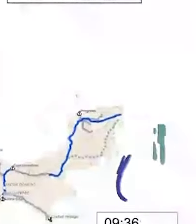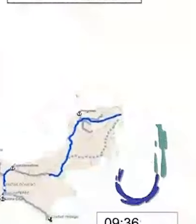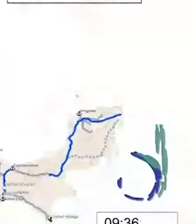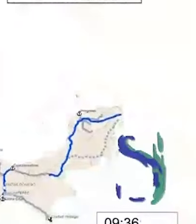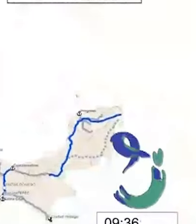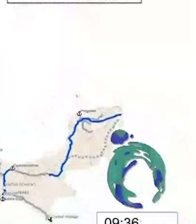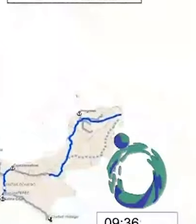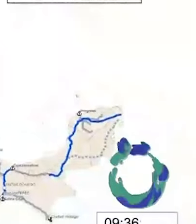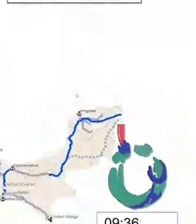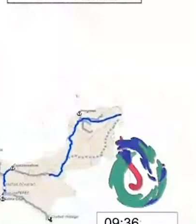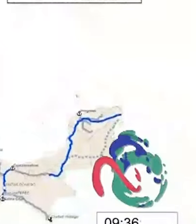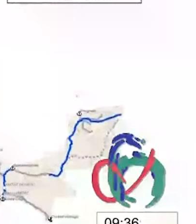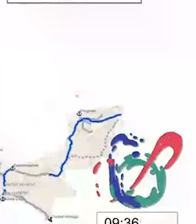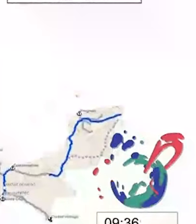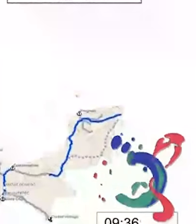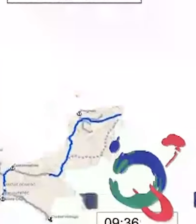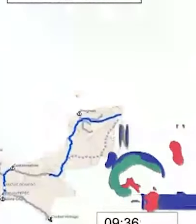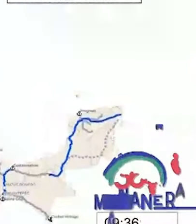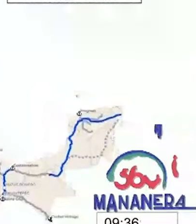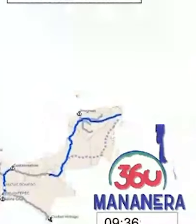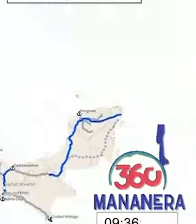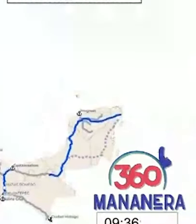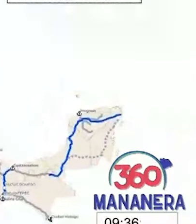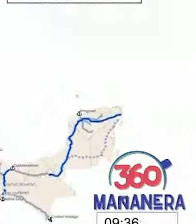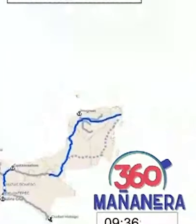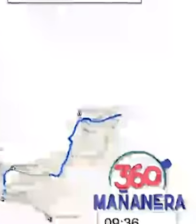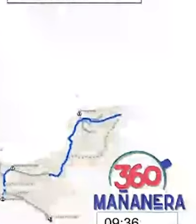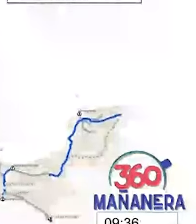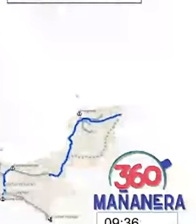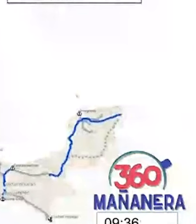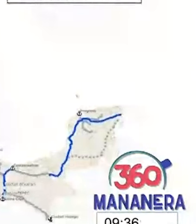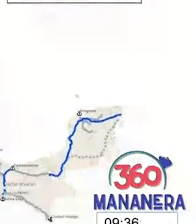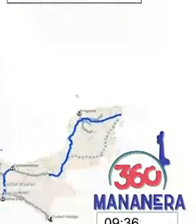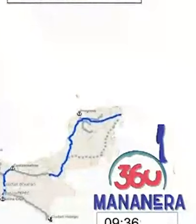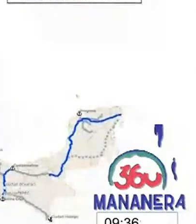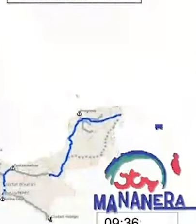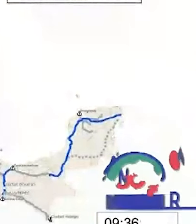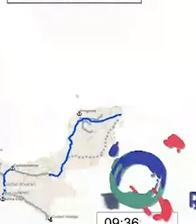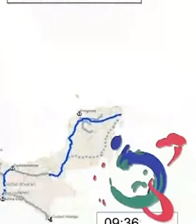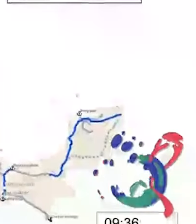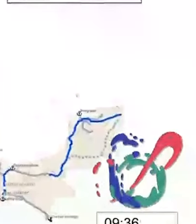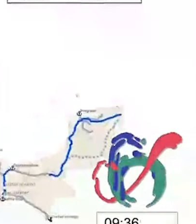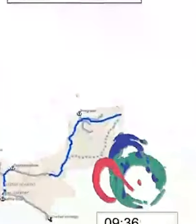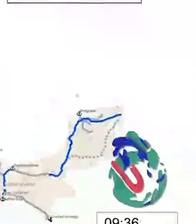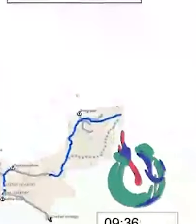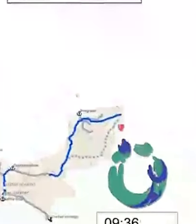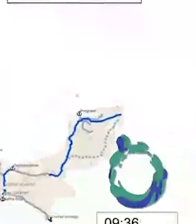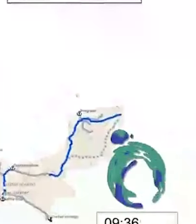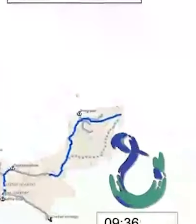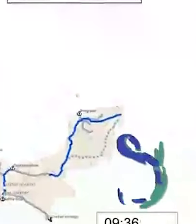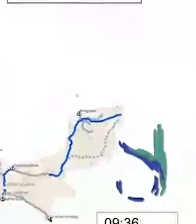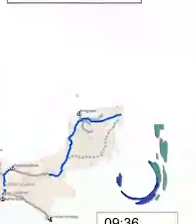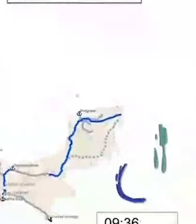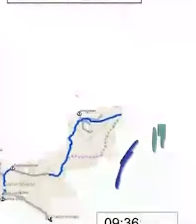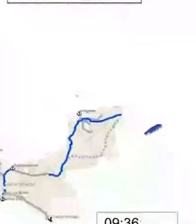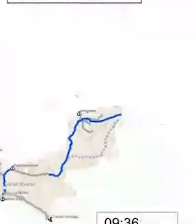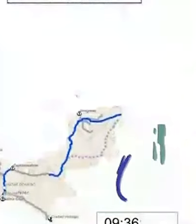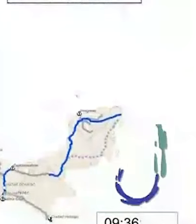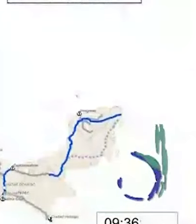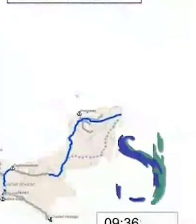7.55 por del total de las vías en Operación se utilicen para el servicio de transporte de pasajeros lo que hace la